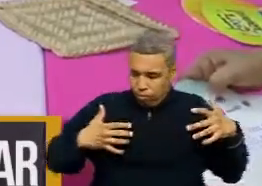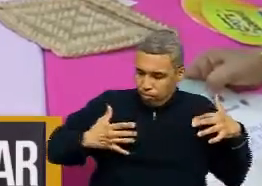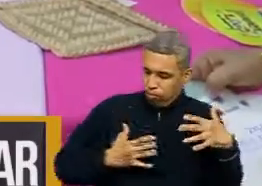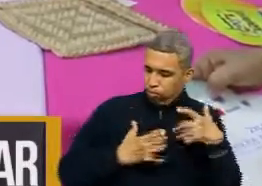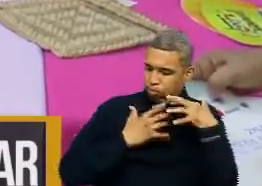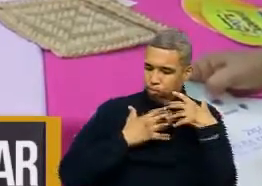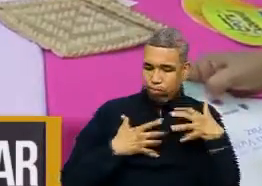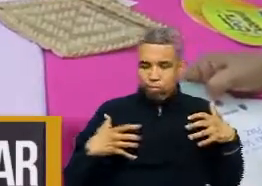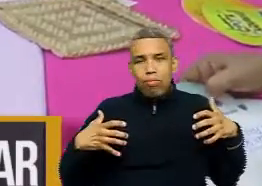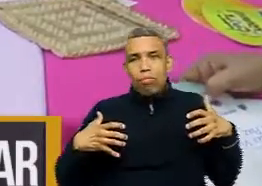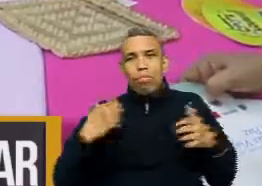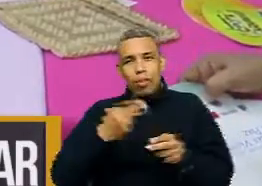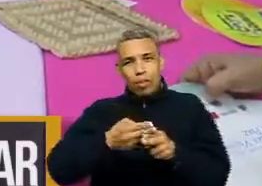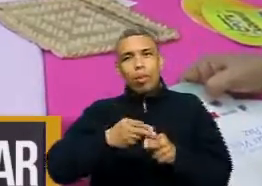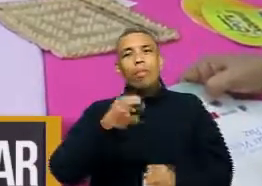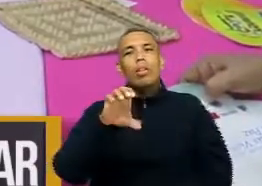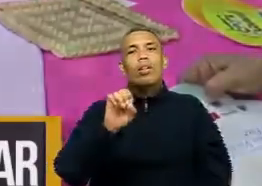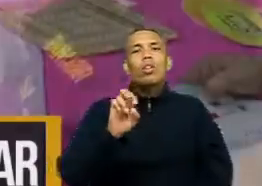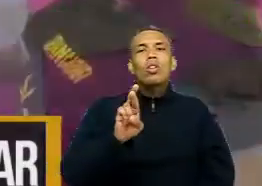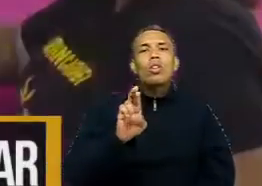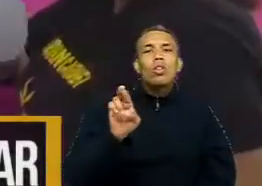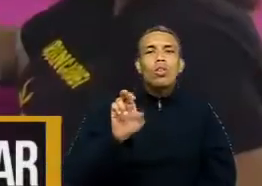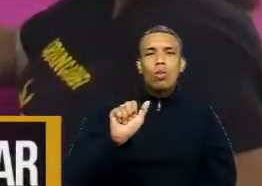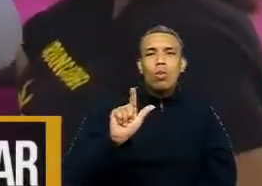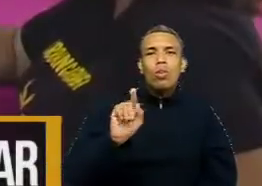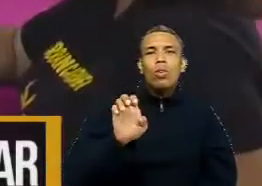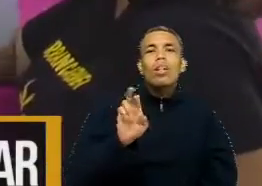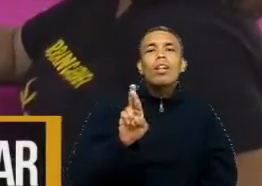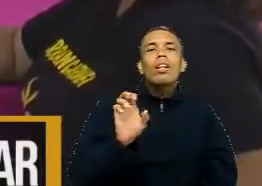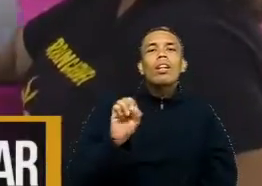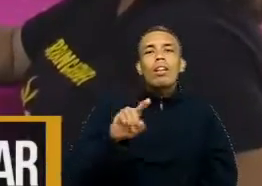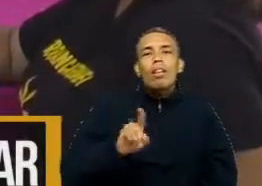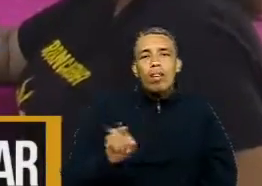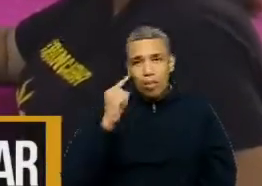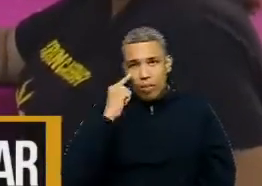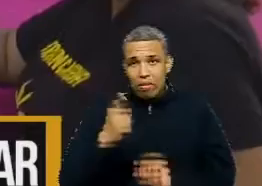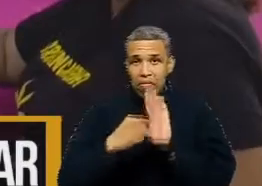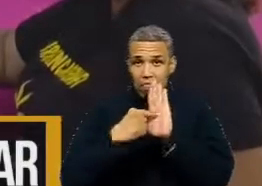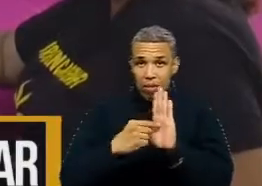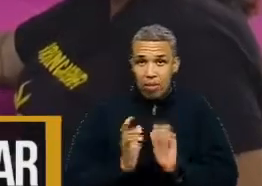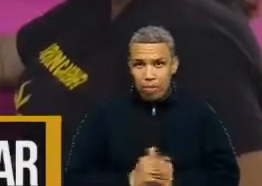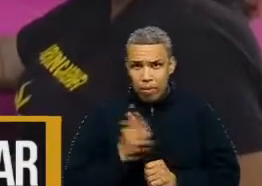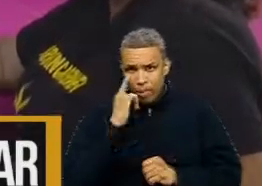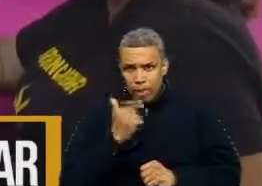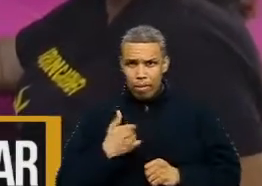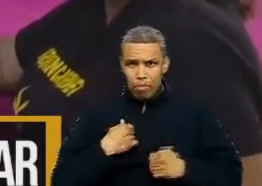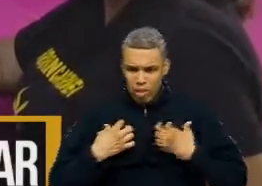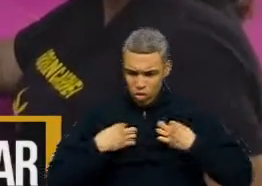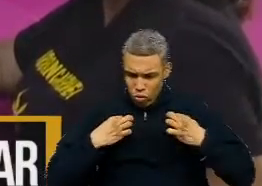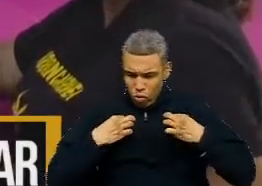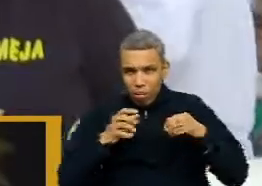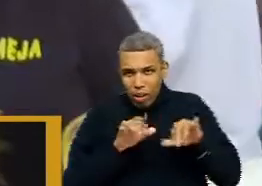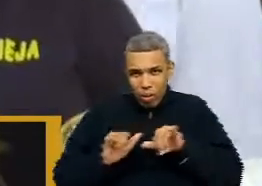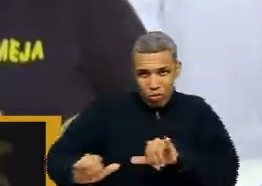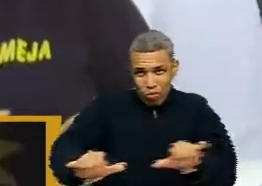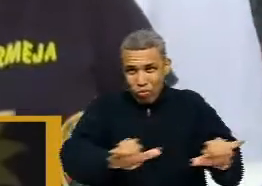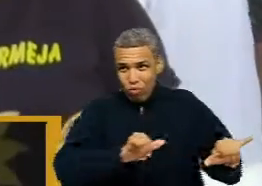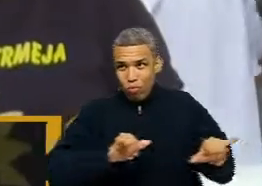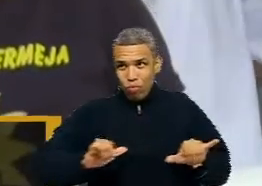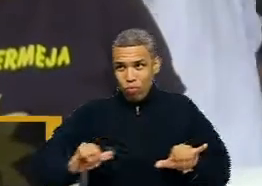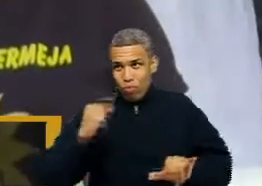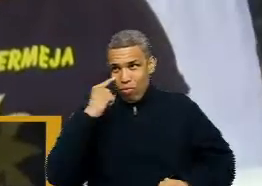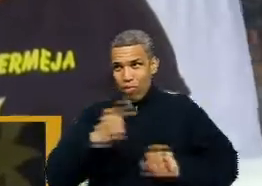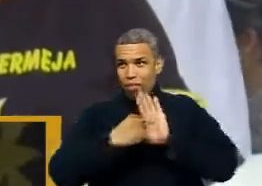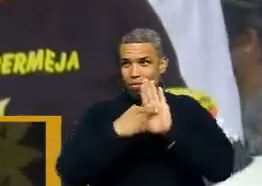cada año, asisten a esta fiesta y en esta oportunidad lo han hecho uniformados. Uno de ellos es el docente y compositor Pacho Saavedra. Una fiesta